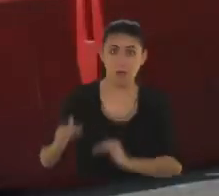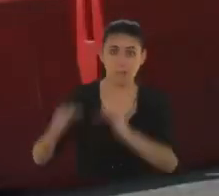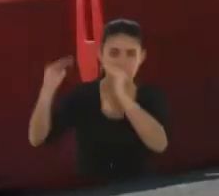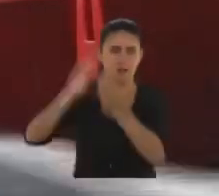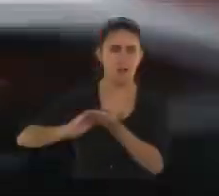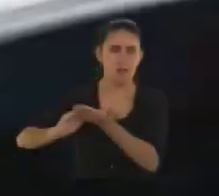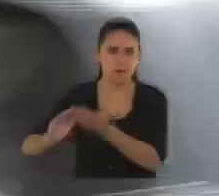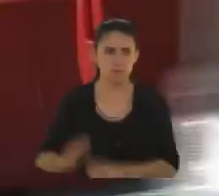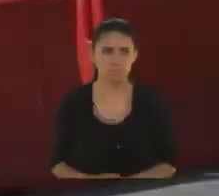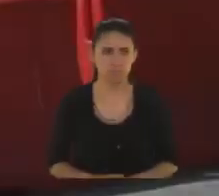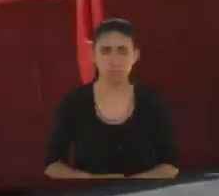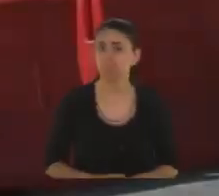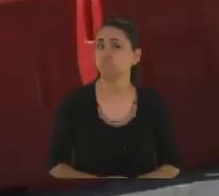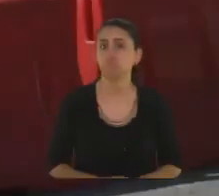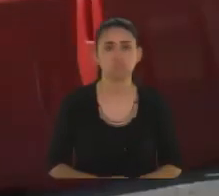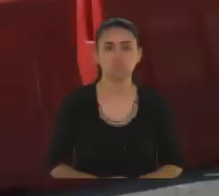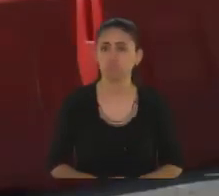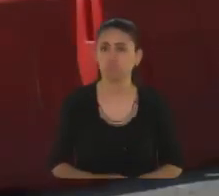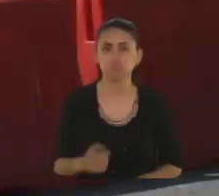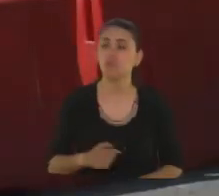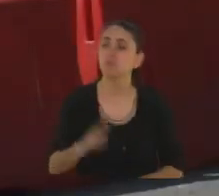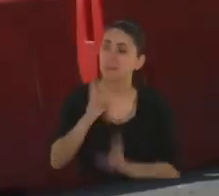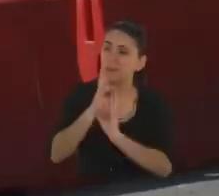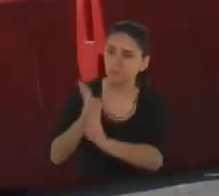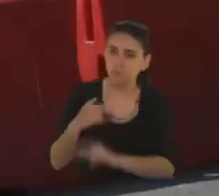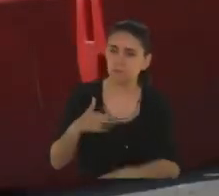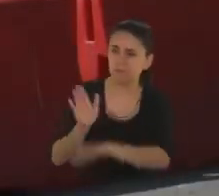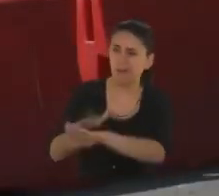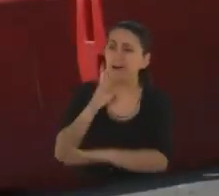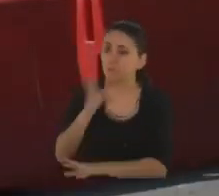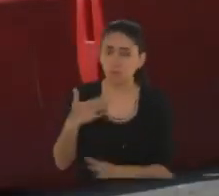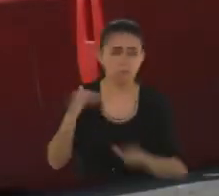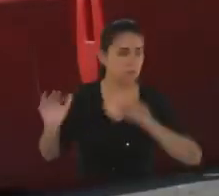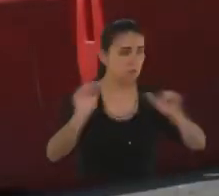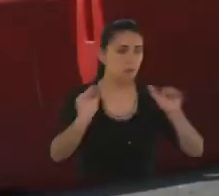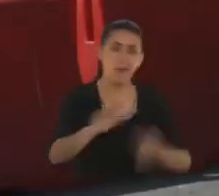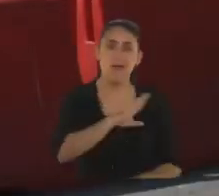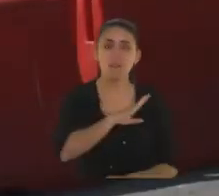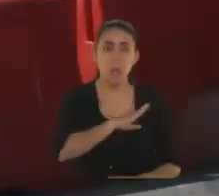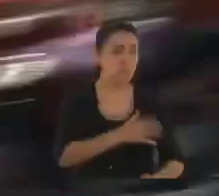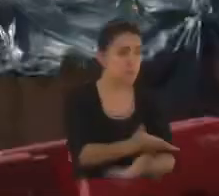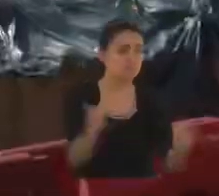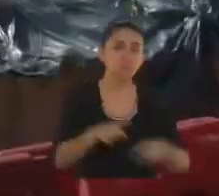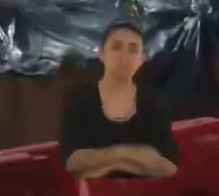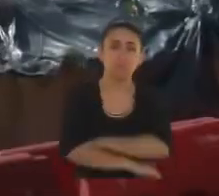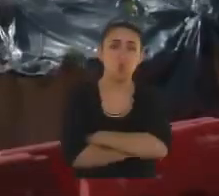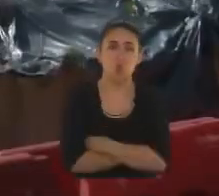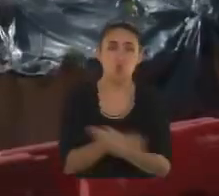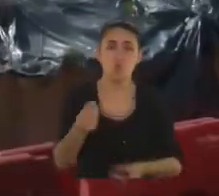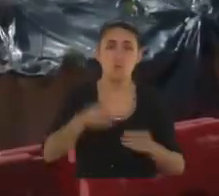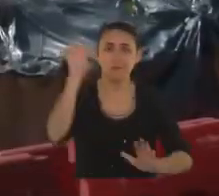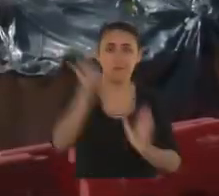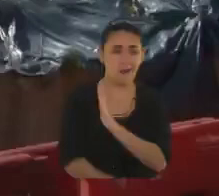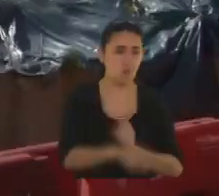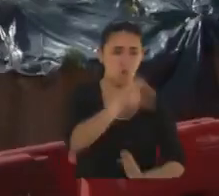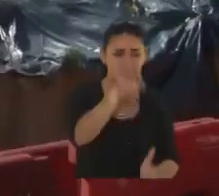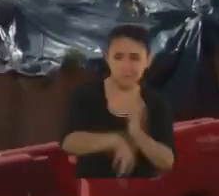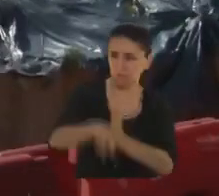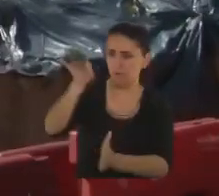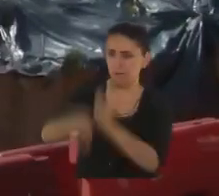nada, ni COVID responde, ni COVID hace nada, ni el alcalde responde ni hace nada, aquí nadie hace nada. Ese es el sentir de